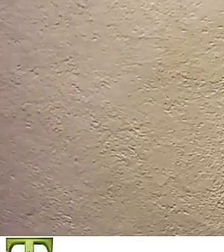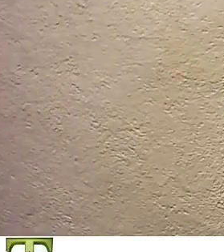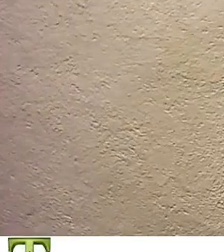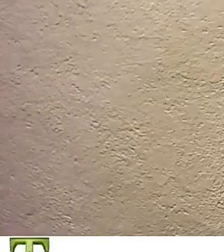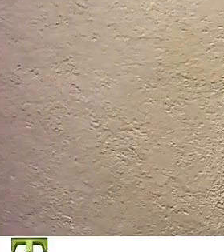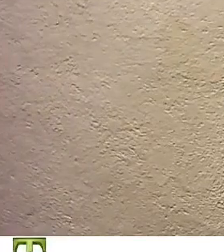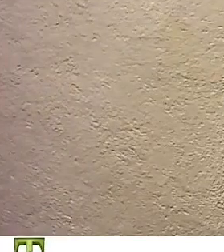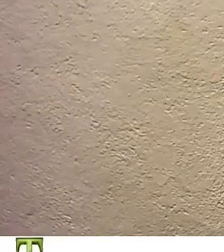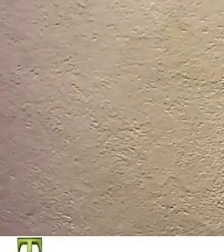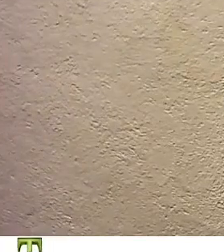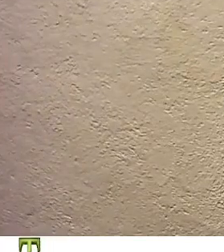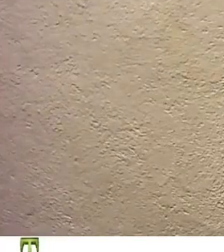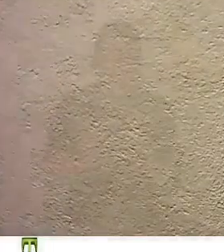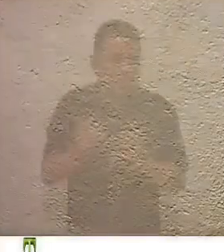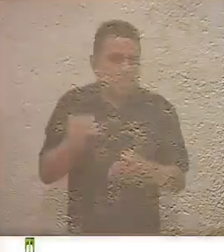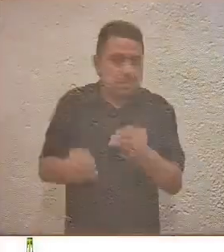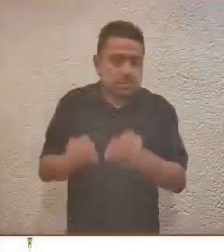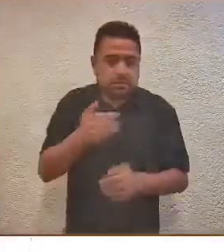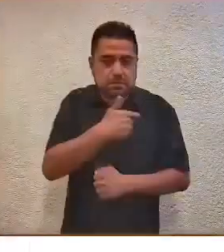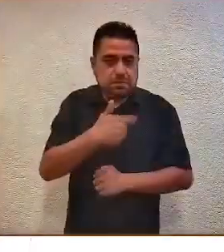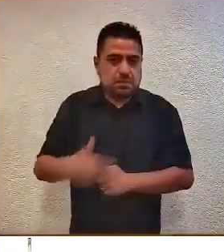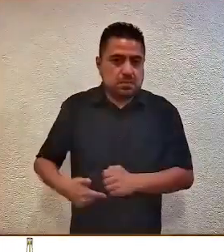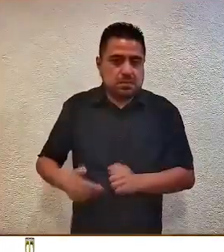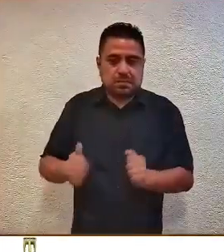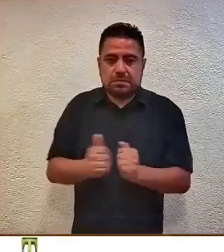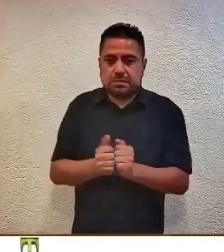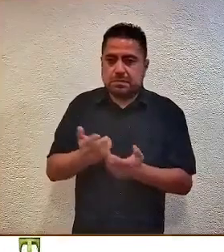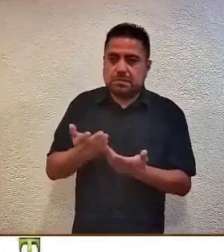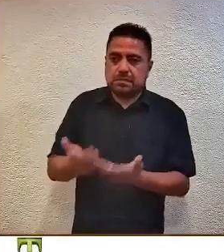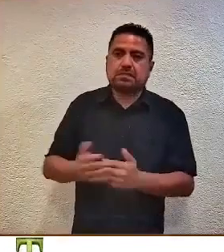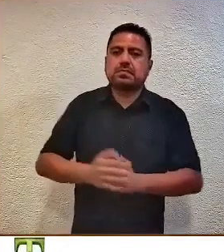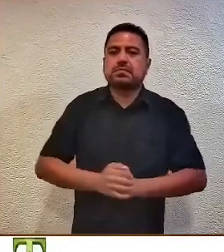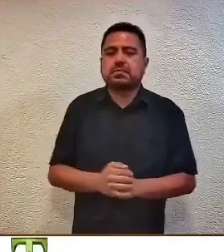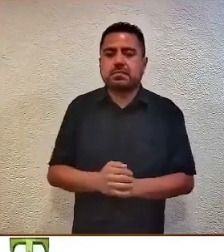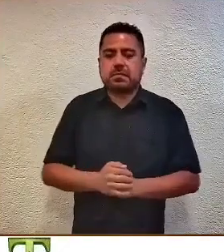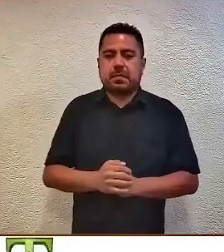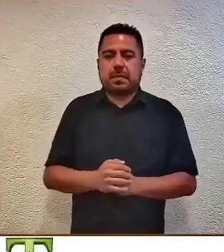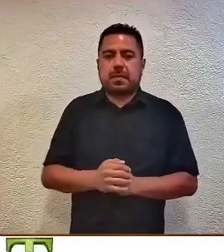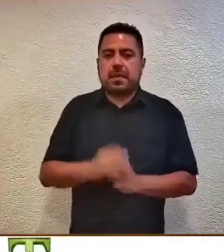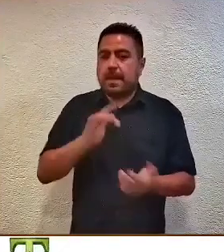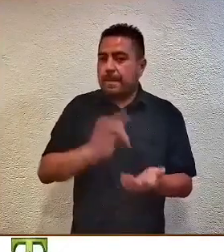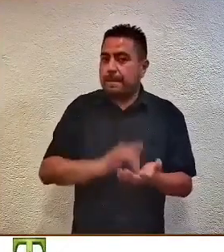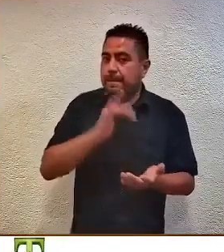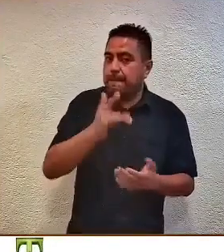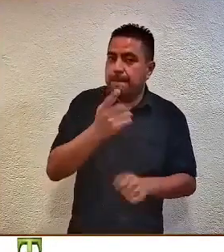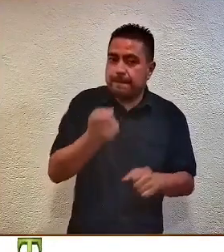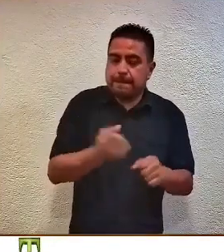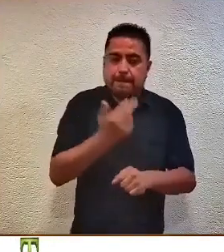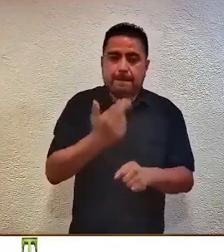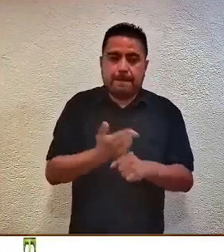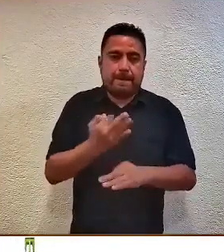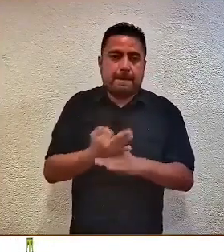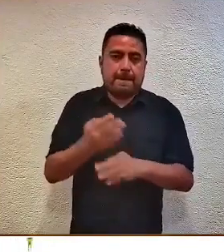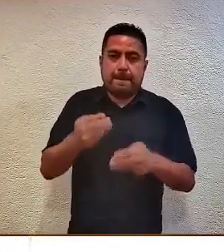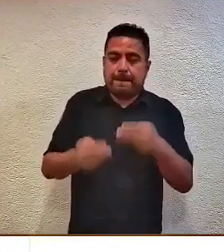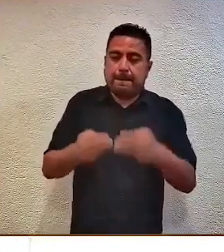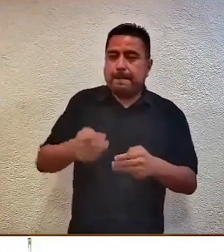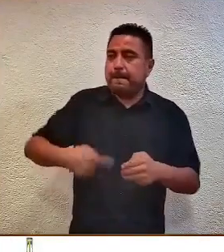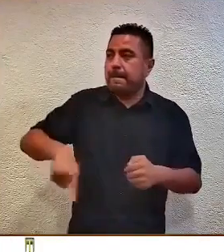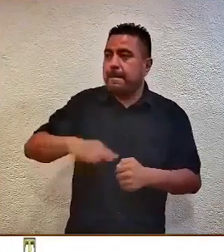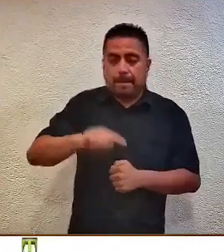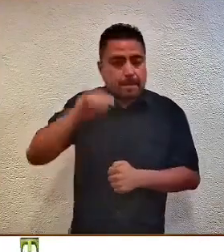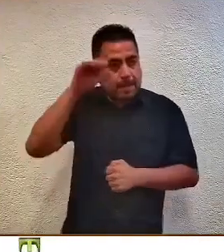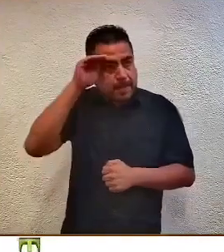TE/LCI/14/2023. Es la cuenta, magistrada presidenta, magistradas, magistrado. Gracias, secretario. Magistrada, magistrado, está en